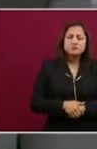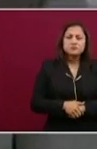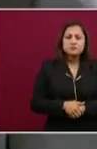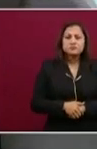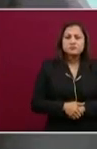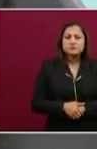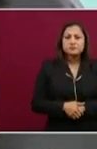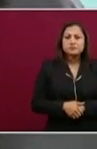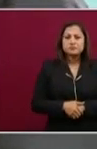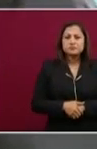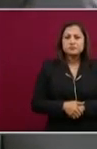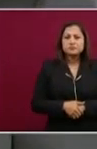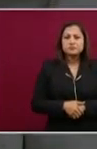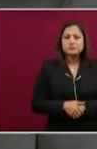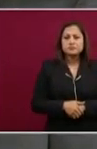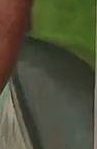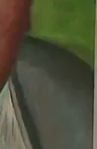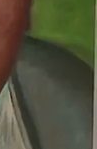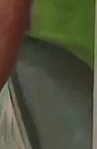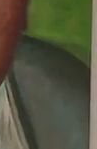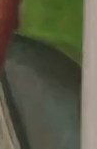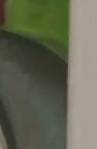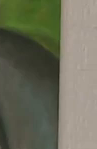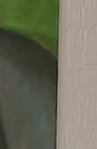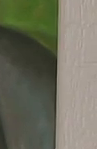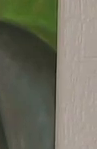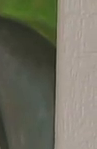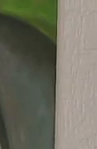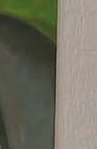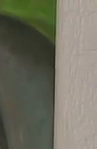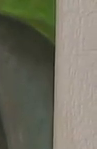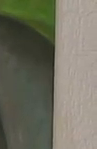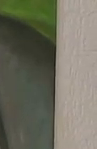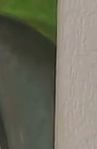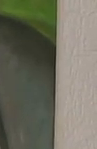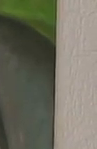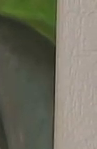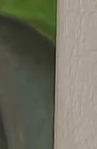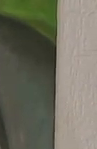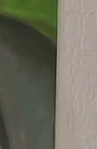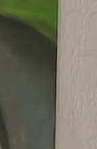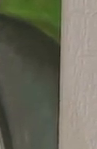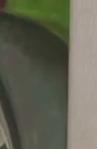se lograron suprimir. Me parece que esto será temporal.